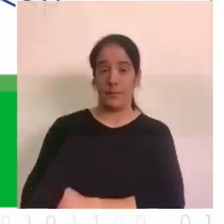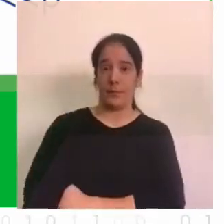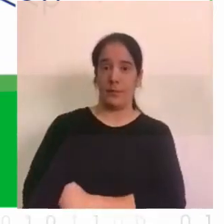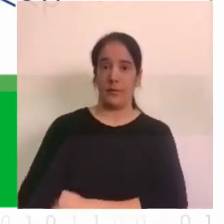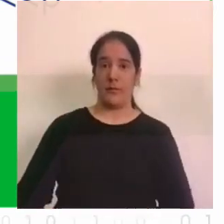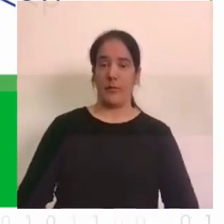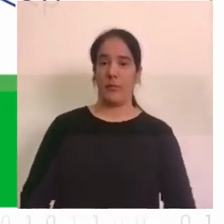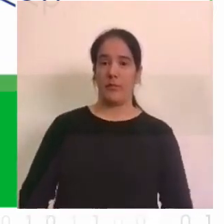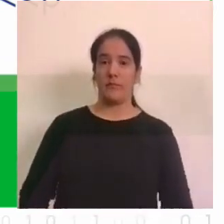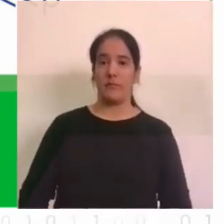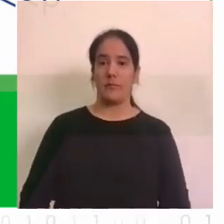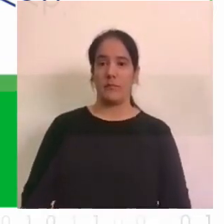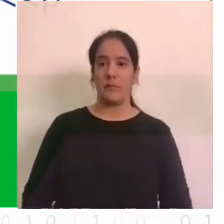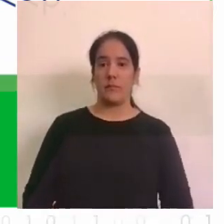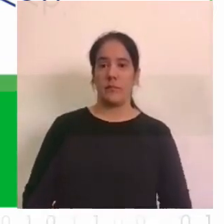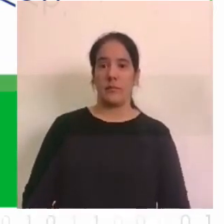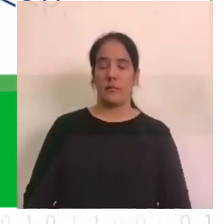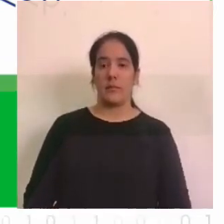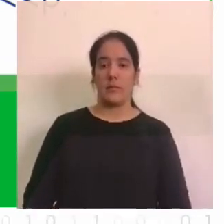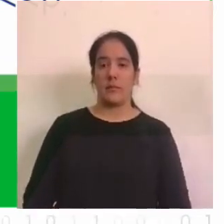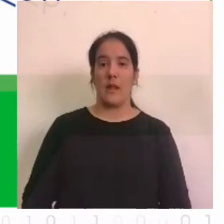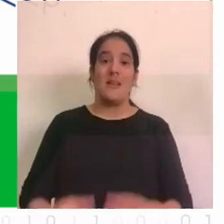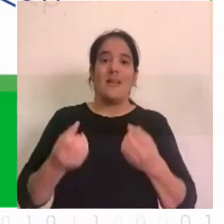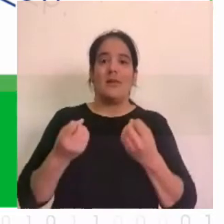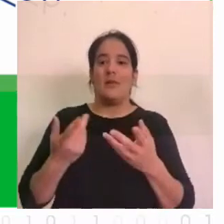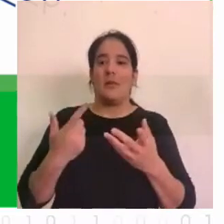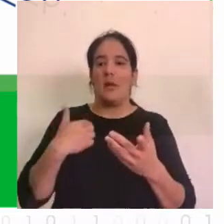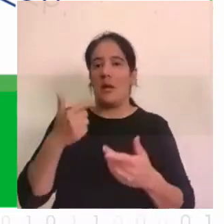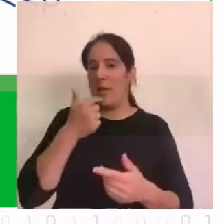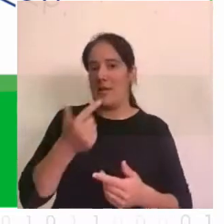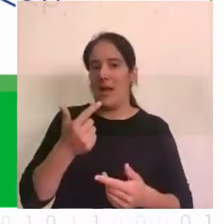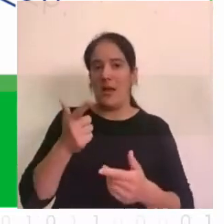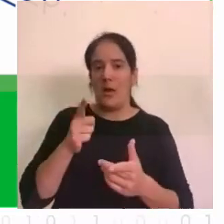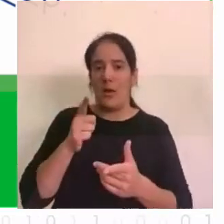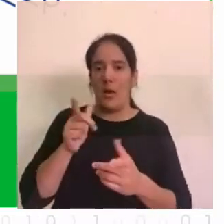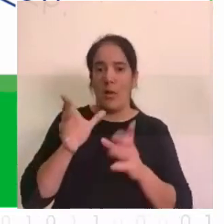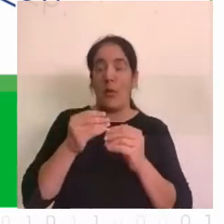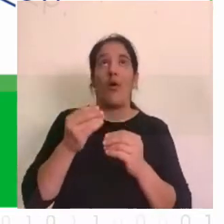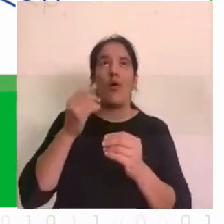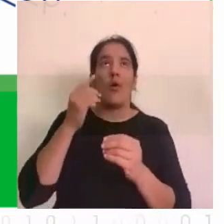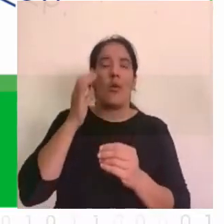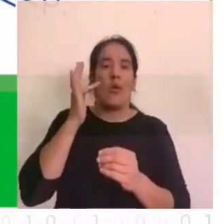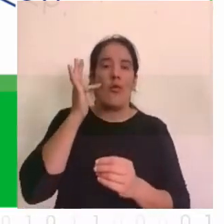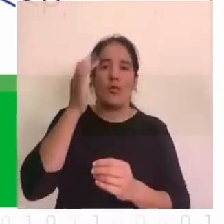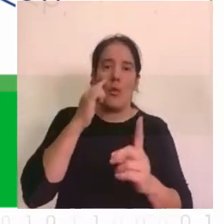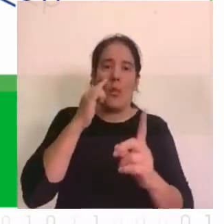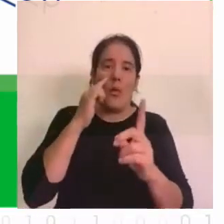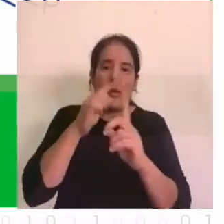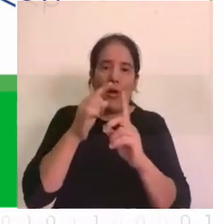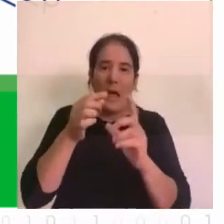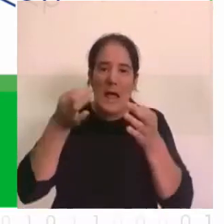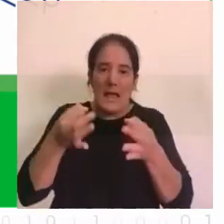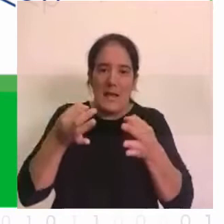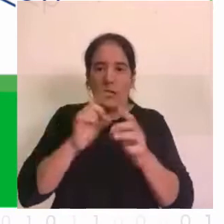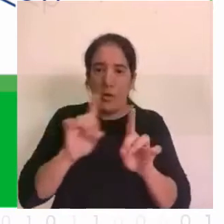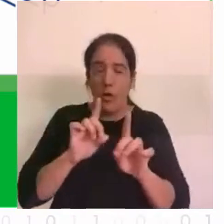entonces siempre no voy a poder tener lo que hablaba recién, no voy a poder tener una predicción específica. Y un gran problema que tenemos todavía en los